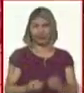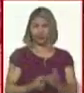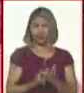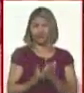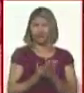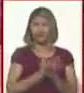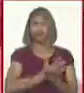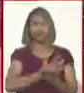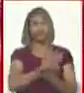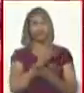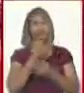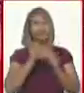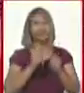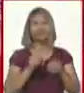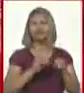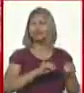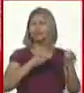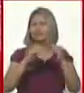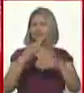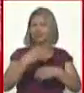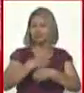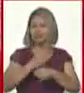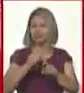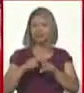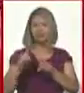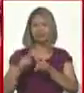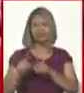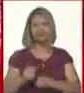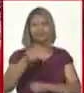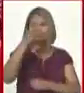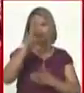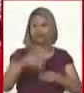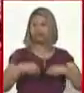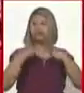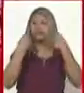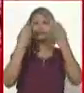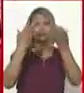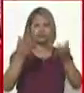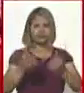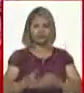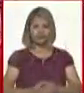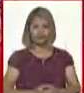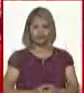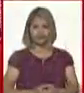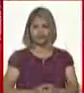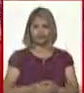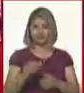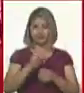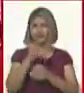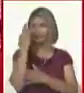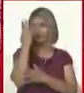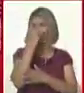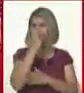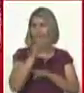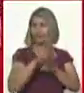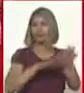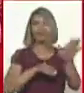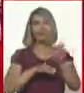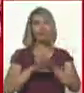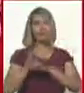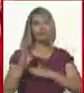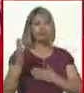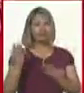de inspiración para yo poder plasmar lo que Dios me regaló, ese arte de la belleza en mis